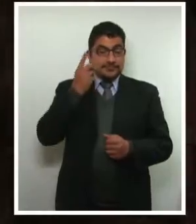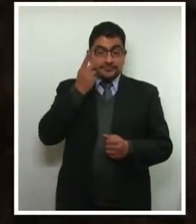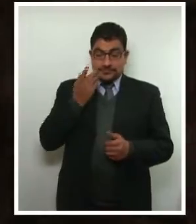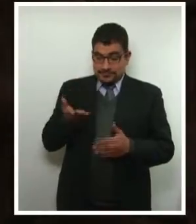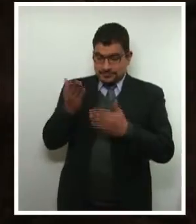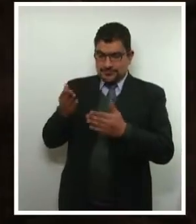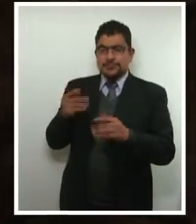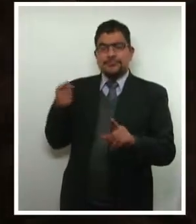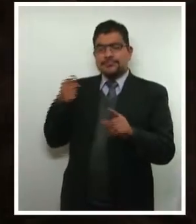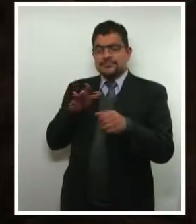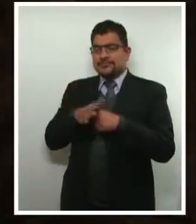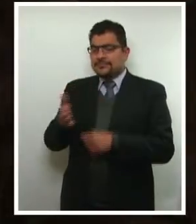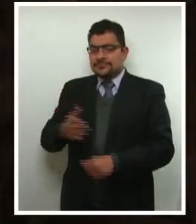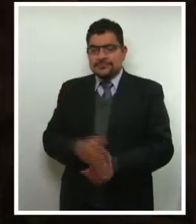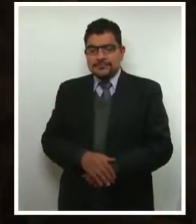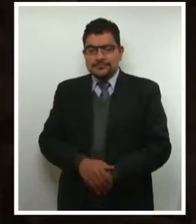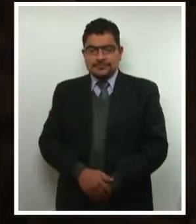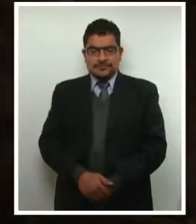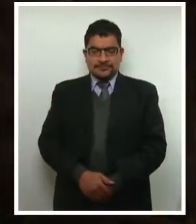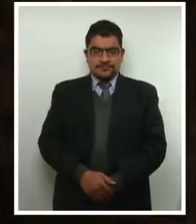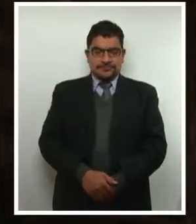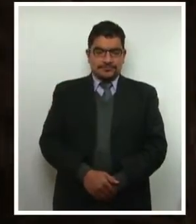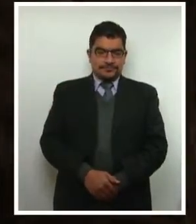diputado, ¿con qué objeto?